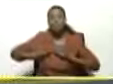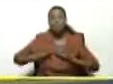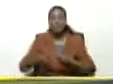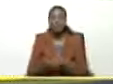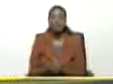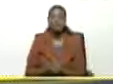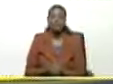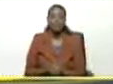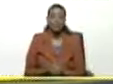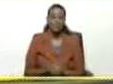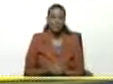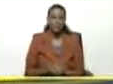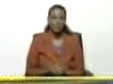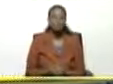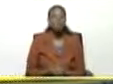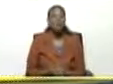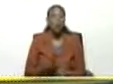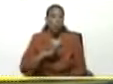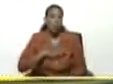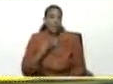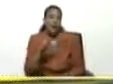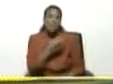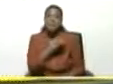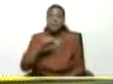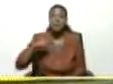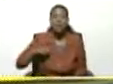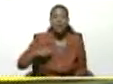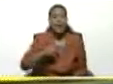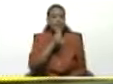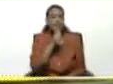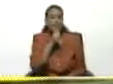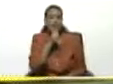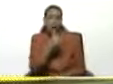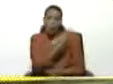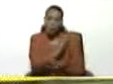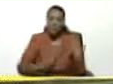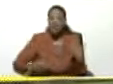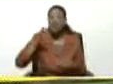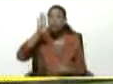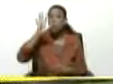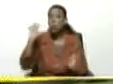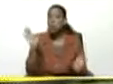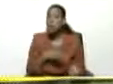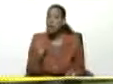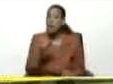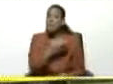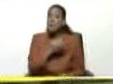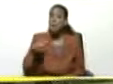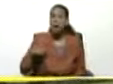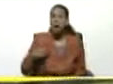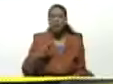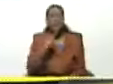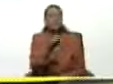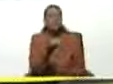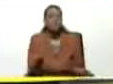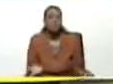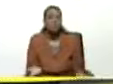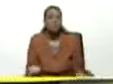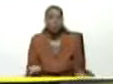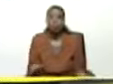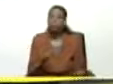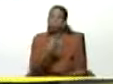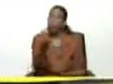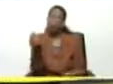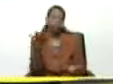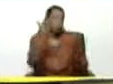brindando a los que quieran privatizar la educación le decimos no